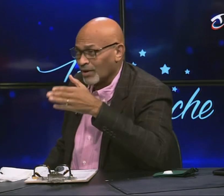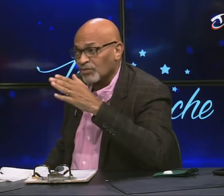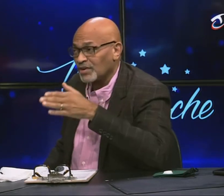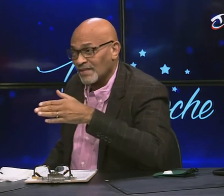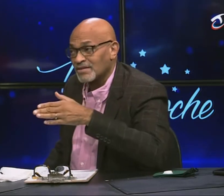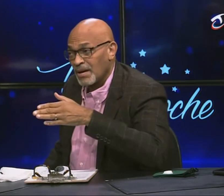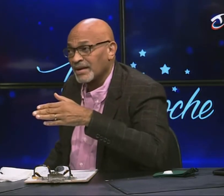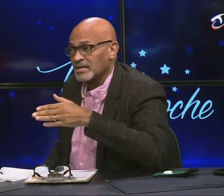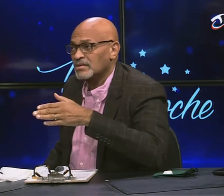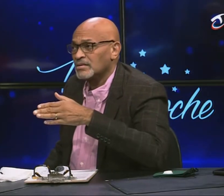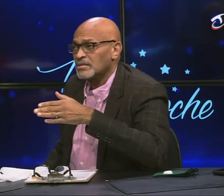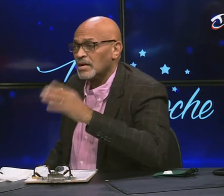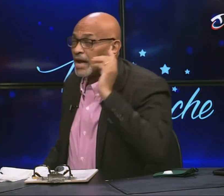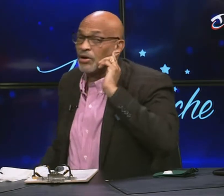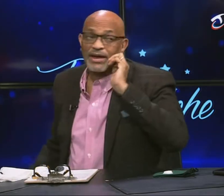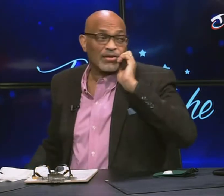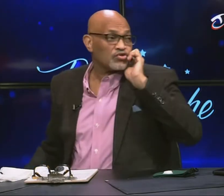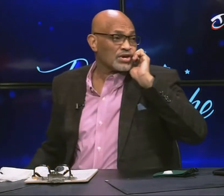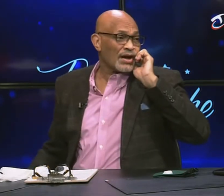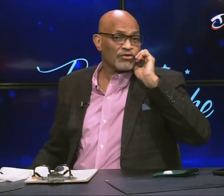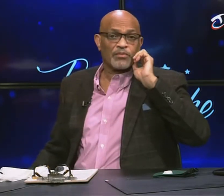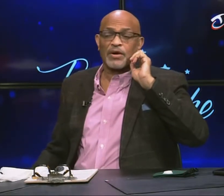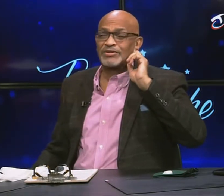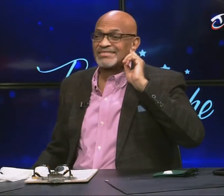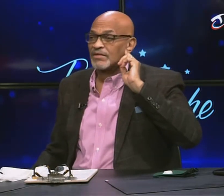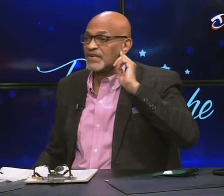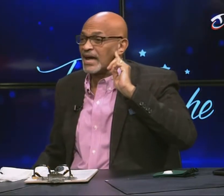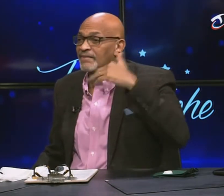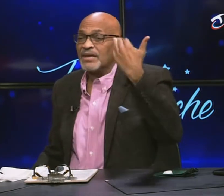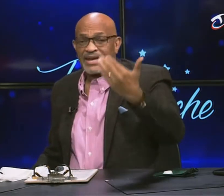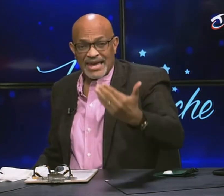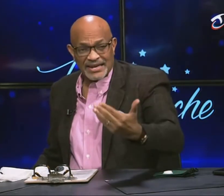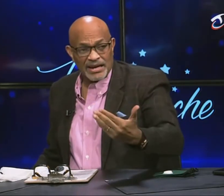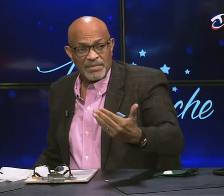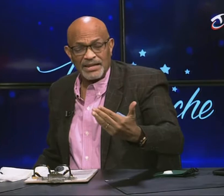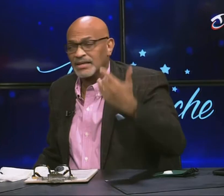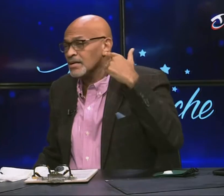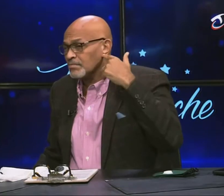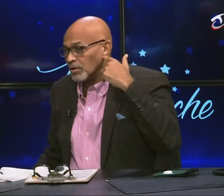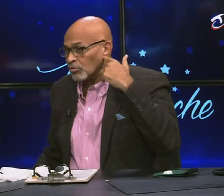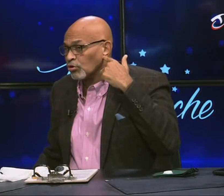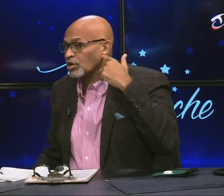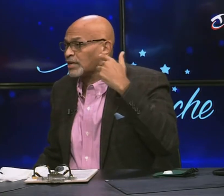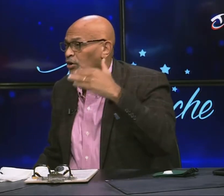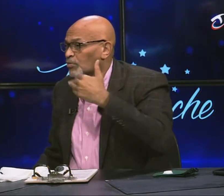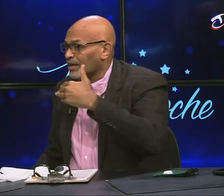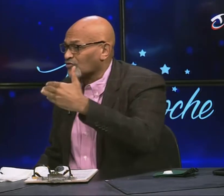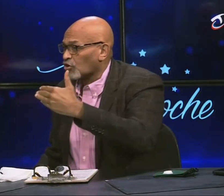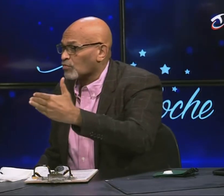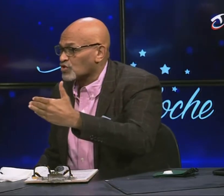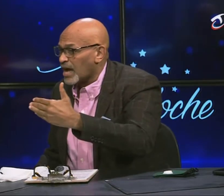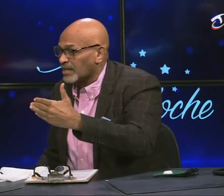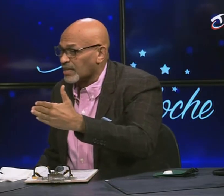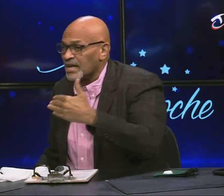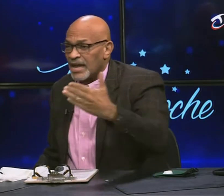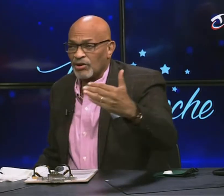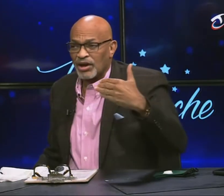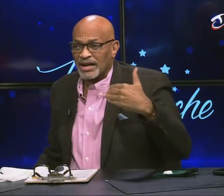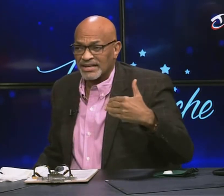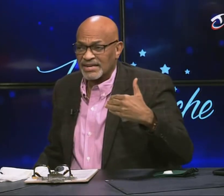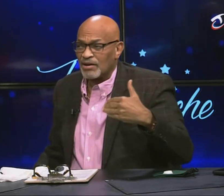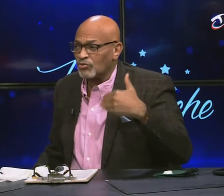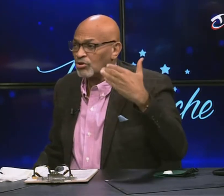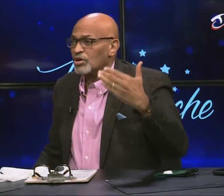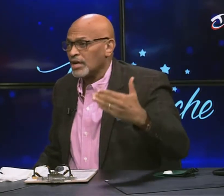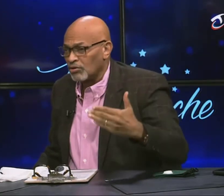24 horas los fines de semana. Wow. Es lo que he escuchado, no puedo testificar que realmente, pero uno que tiene comunicación con mucha gente, es lo que